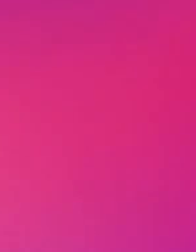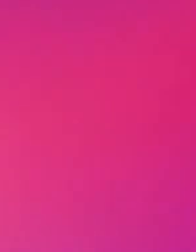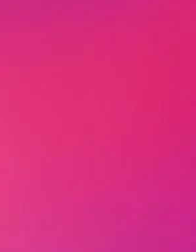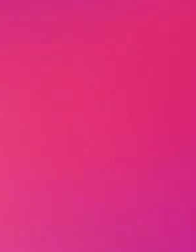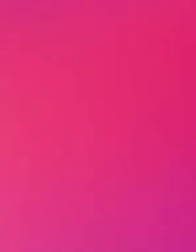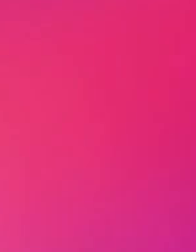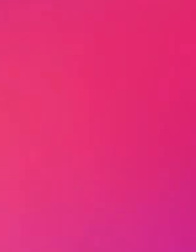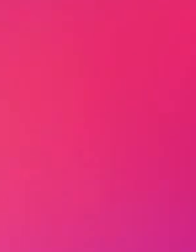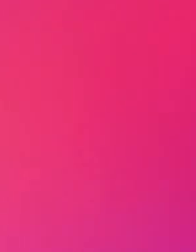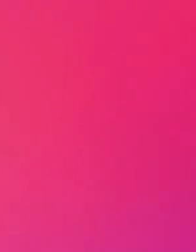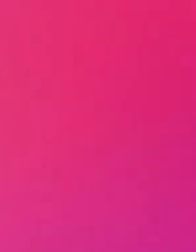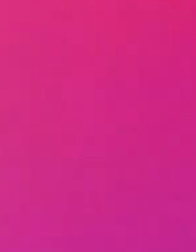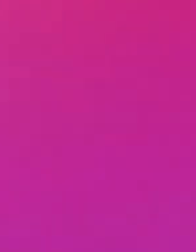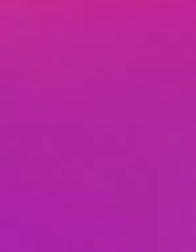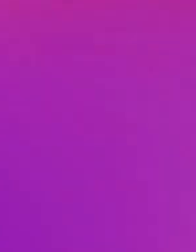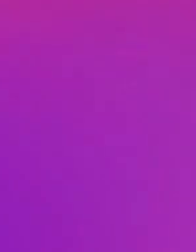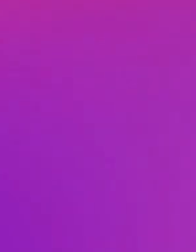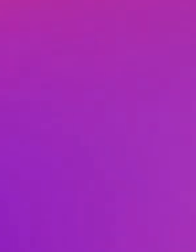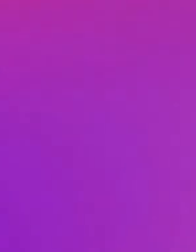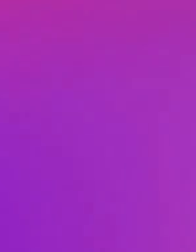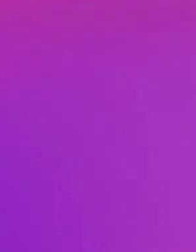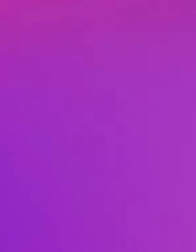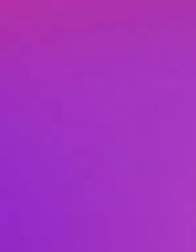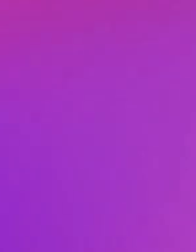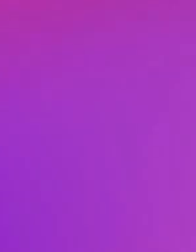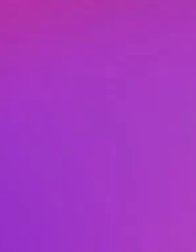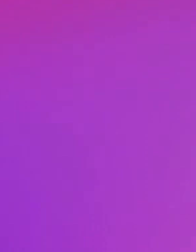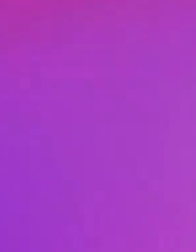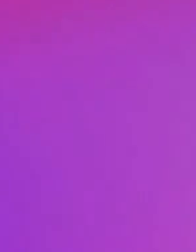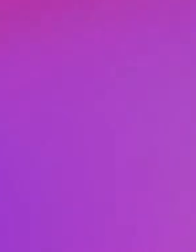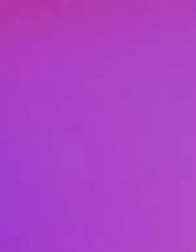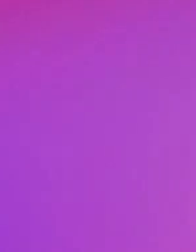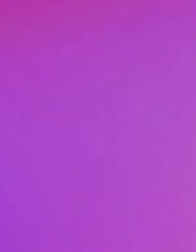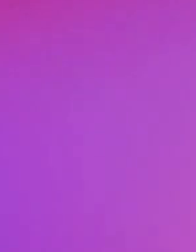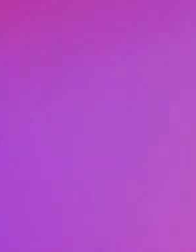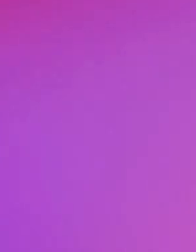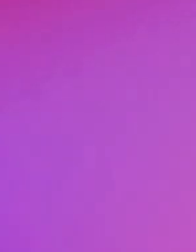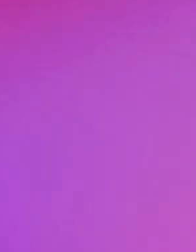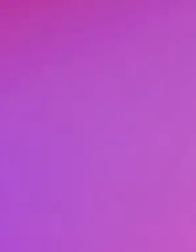conalitec.cep.gov.mx. Y recuerda que también cuentas con el sitio